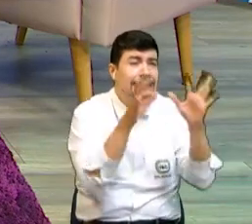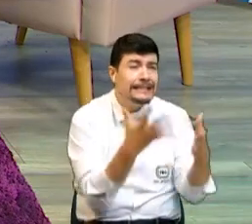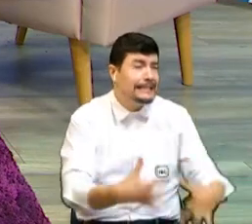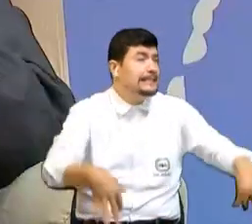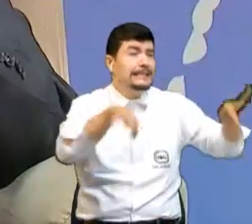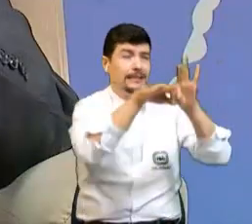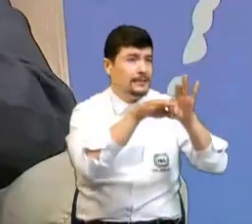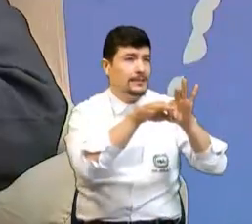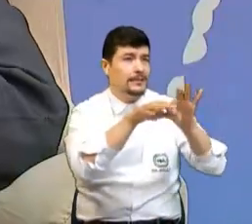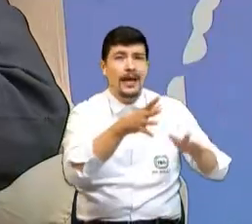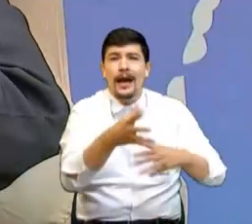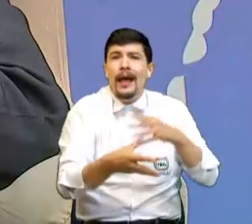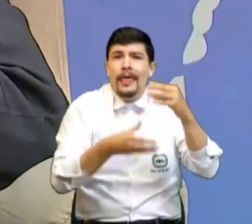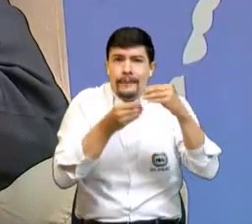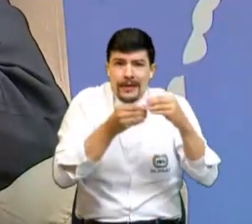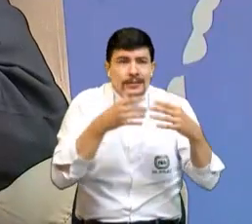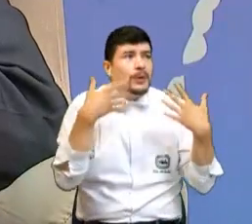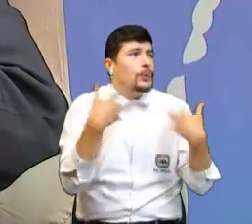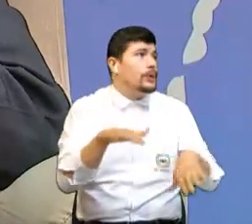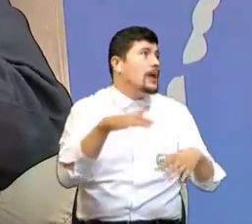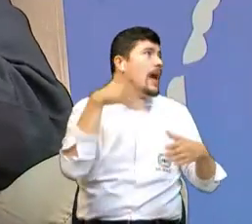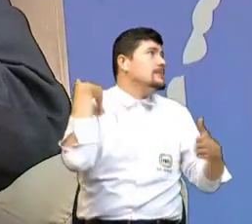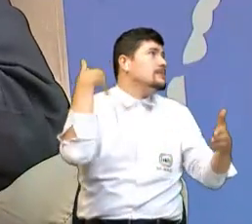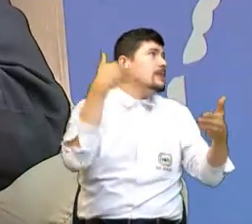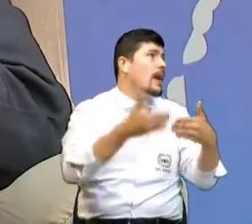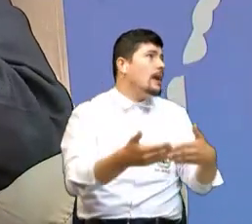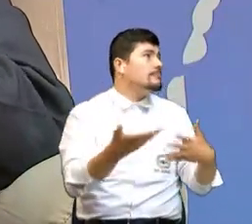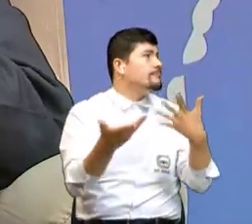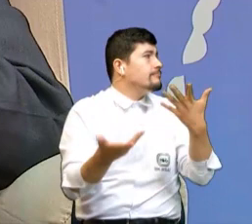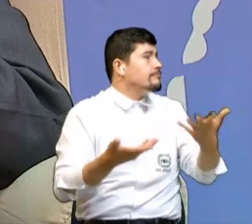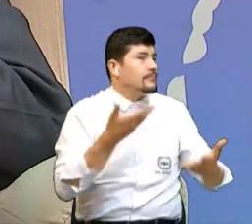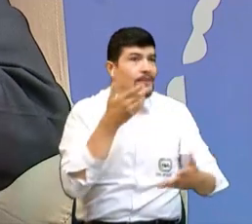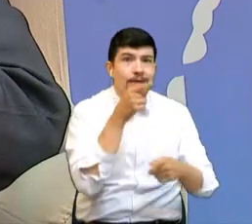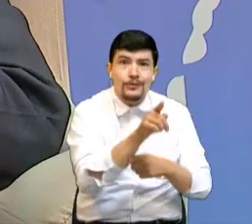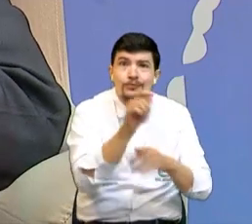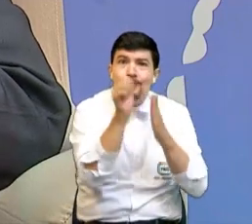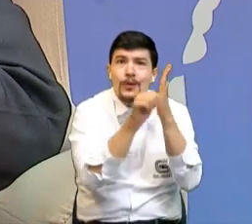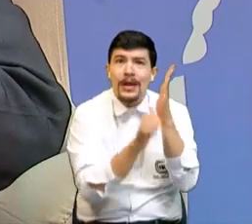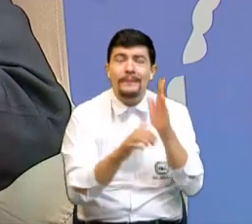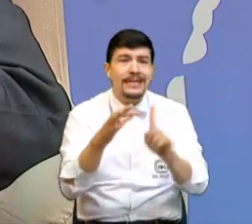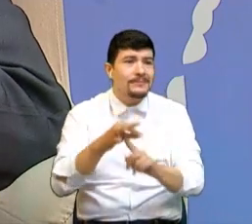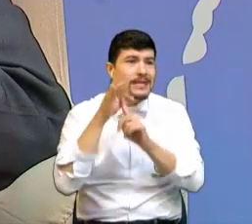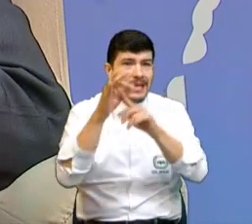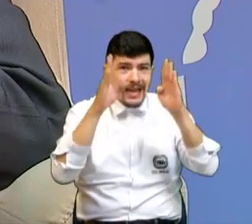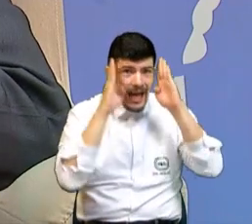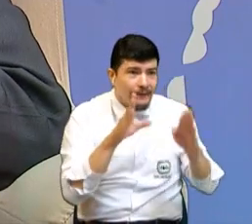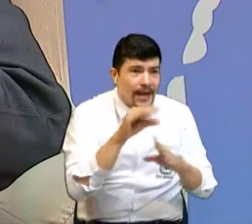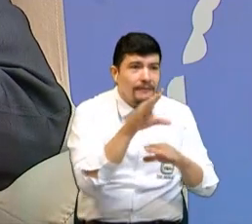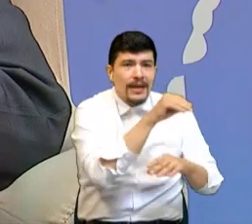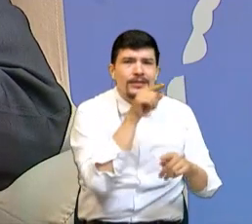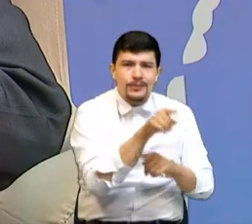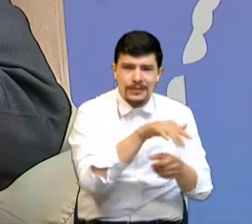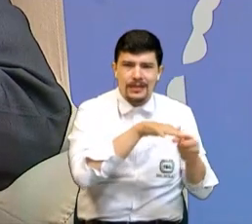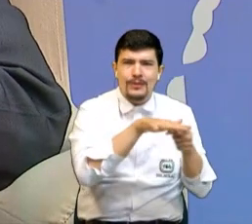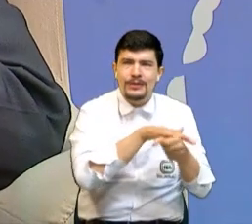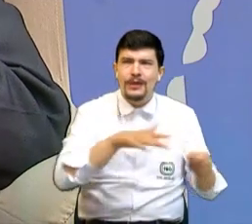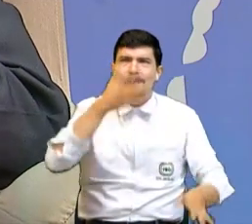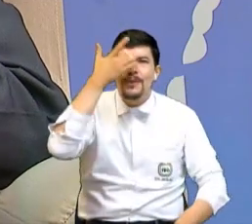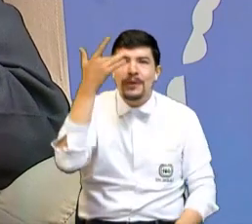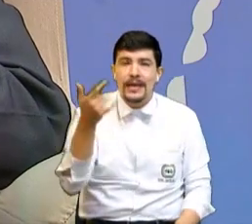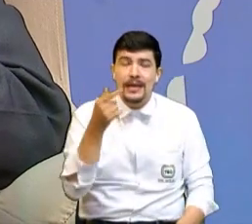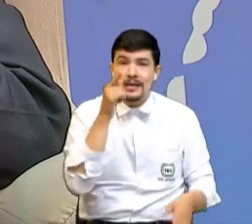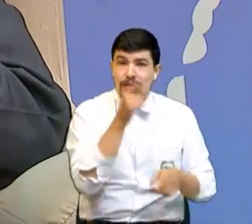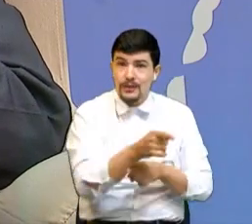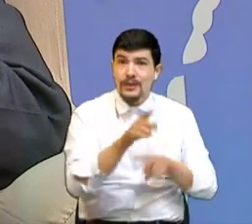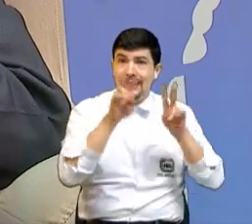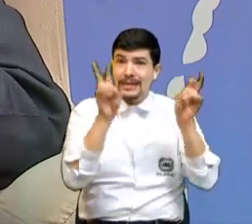Y incluso sería hasta de un programa entero, porque el tema